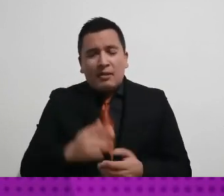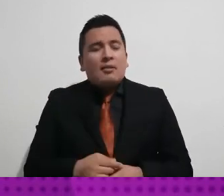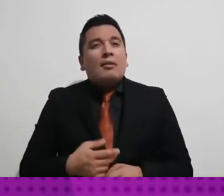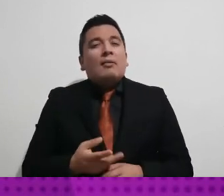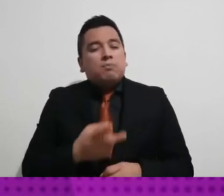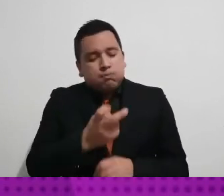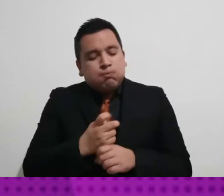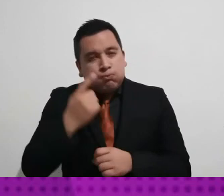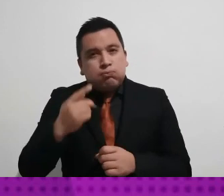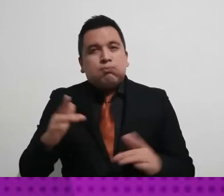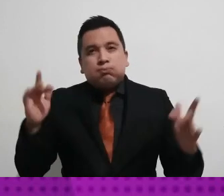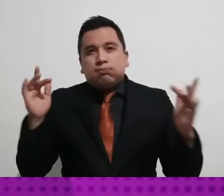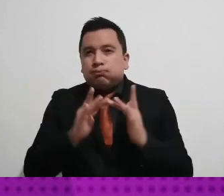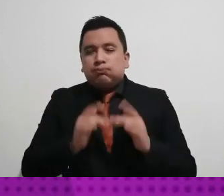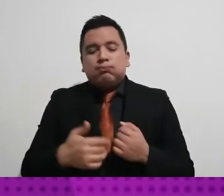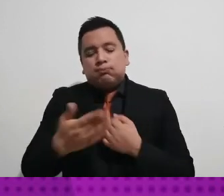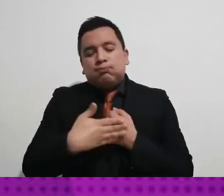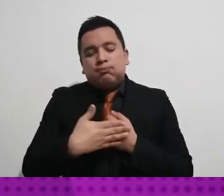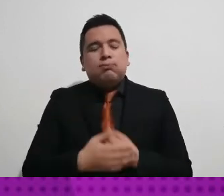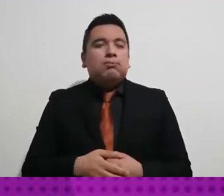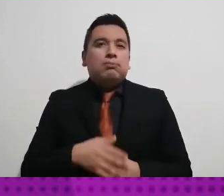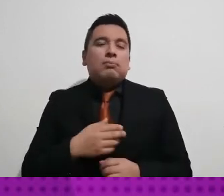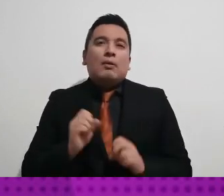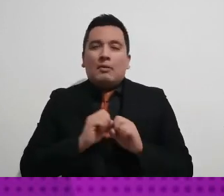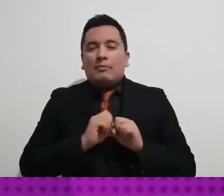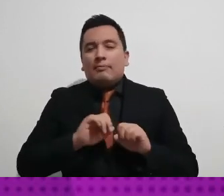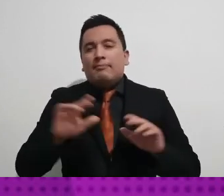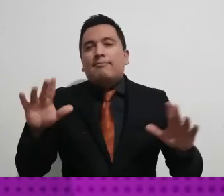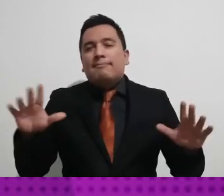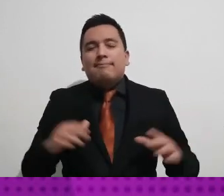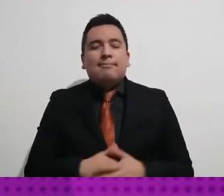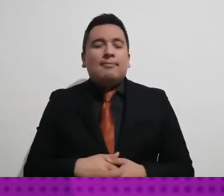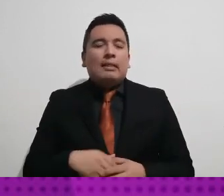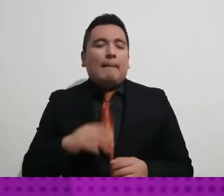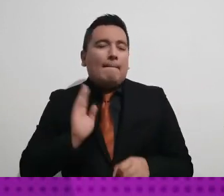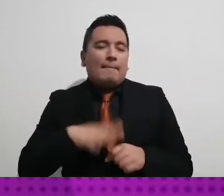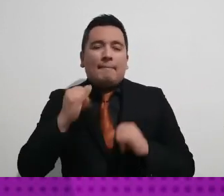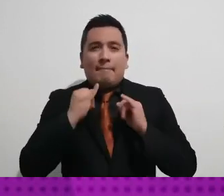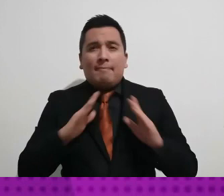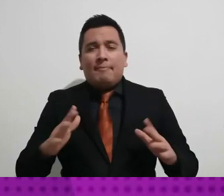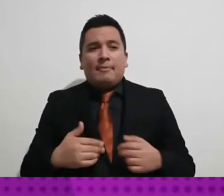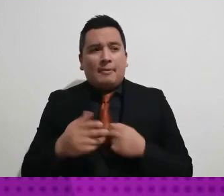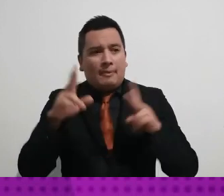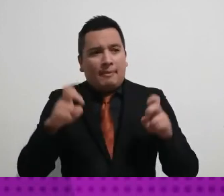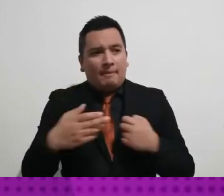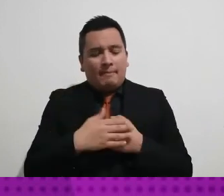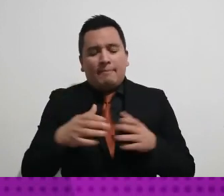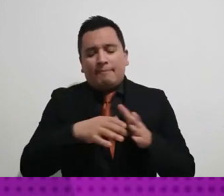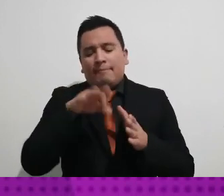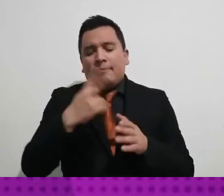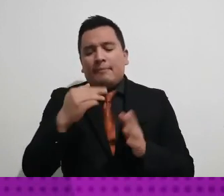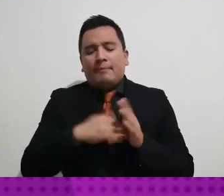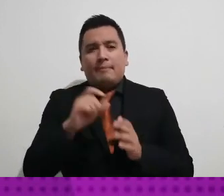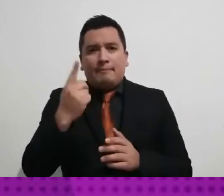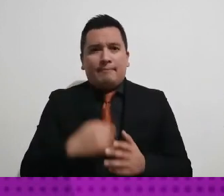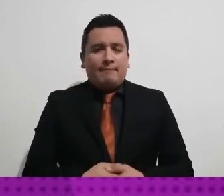agradezco y les invito a que nos sigan en nuestras posteriores transmisiones, en donde estaremos dándoles información acerca del proceso